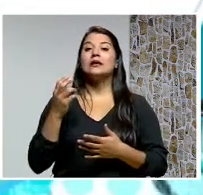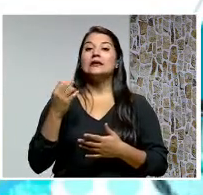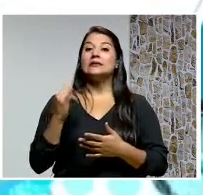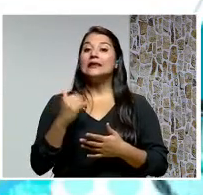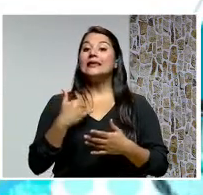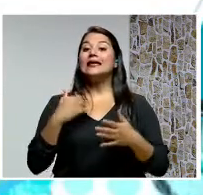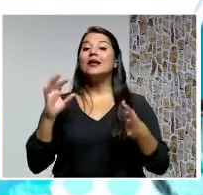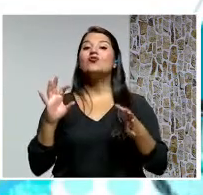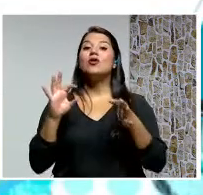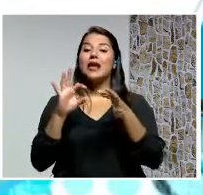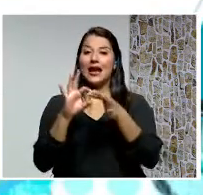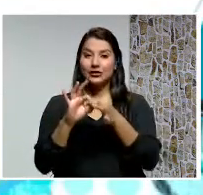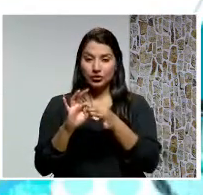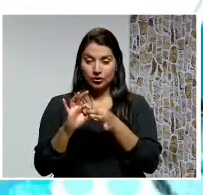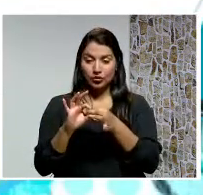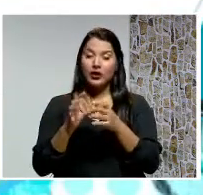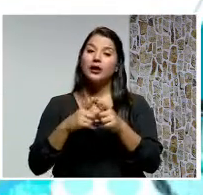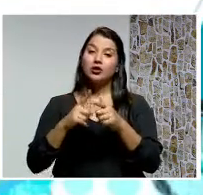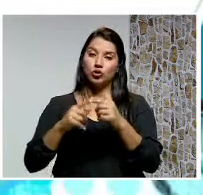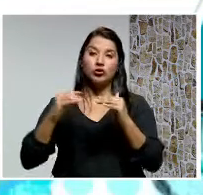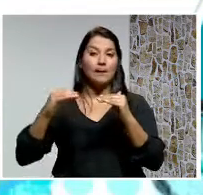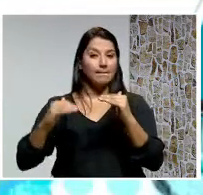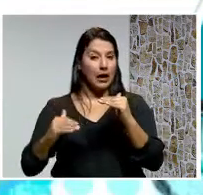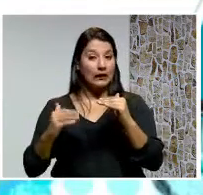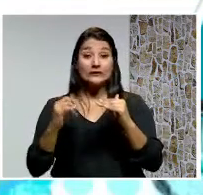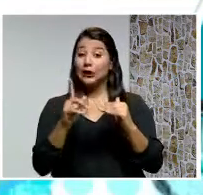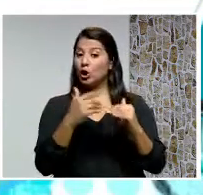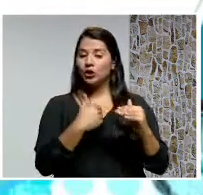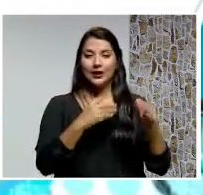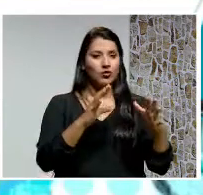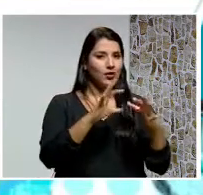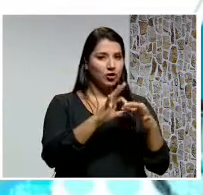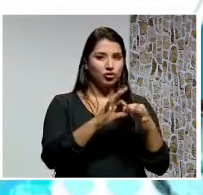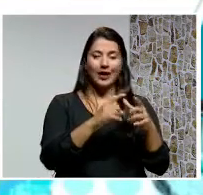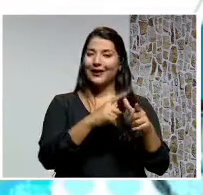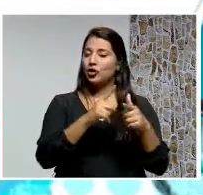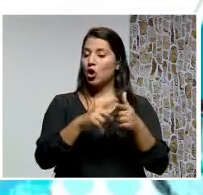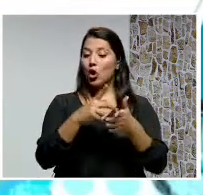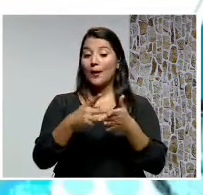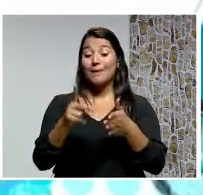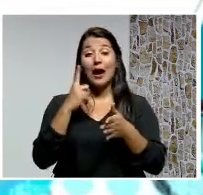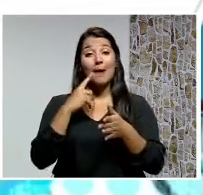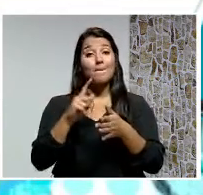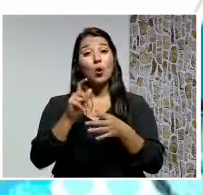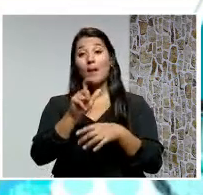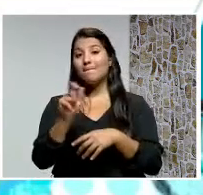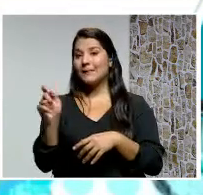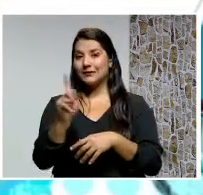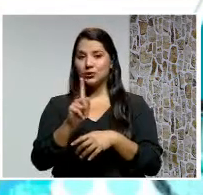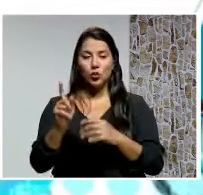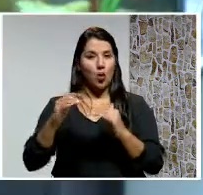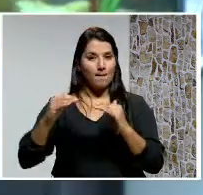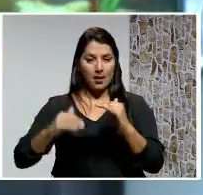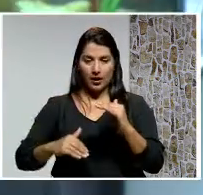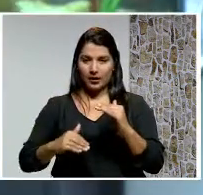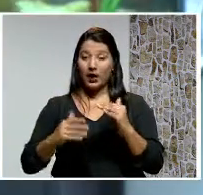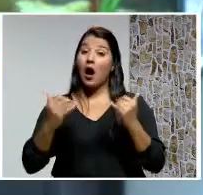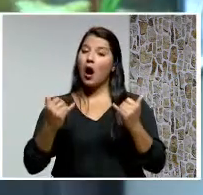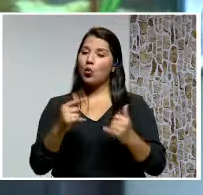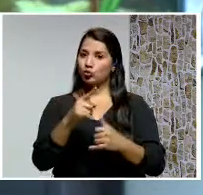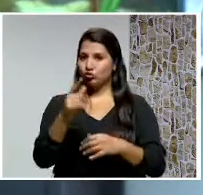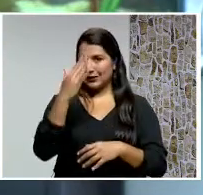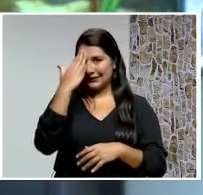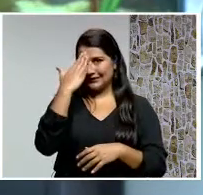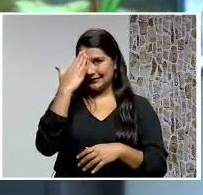vinculada a la tasa básica pasiva, de lo contrario no. Es importante también que las personas tomen en cuenta que esta tasa básica pasiva